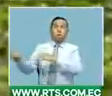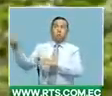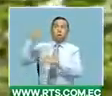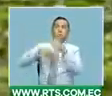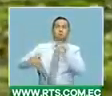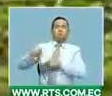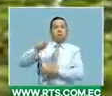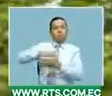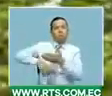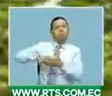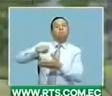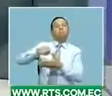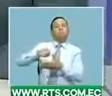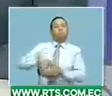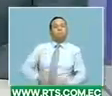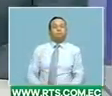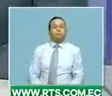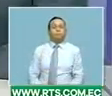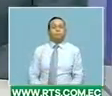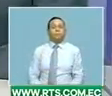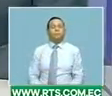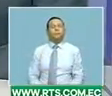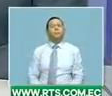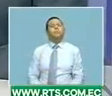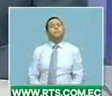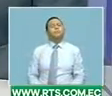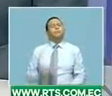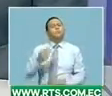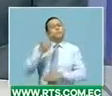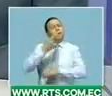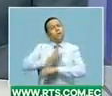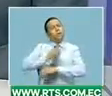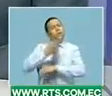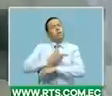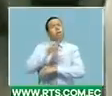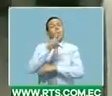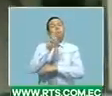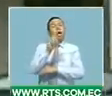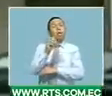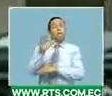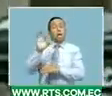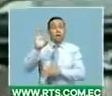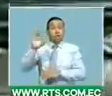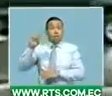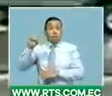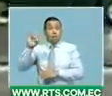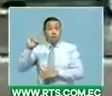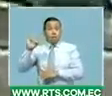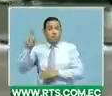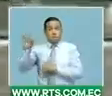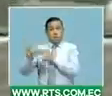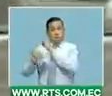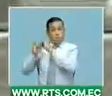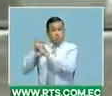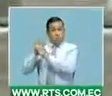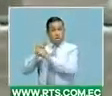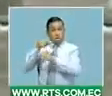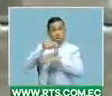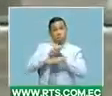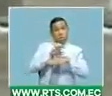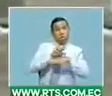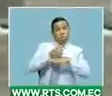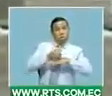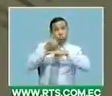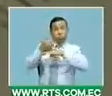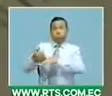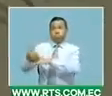Jaramillo. Y tras casi 20 días de reuniones entre el Fondo Monetario Internacional con las autoridades ecuatorianas, ambas